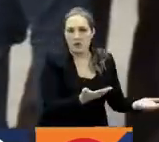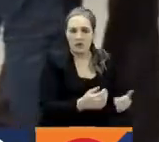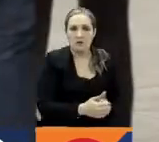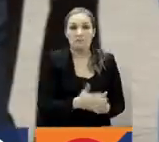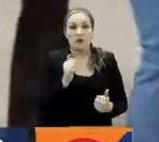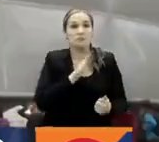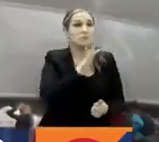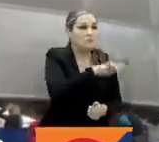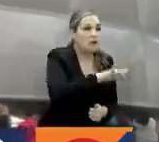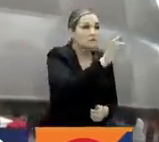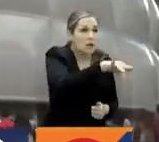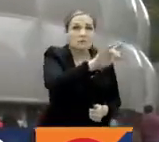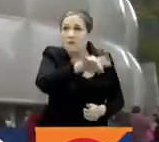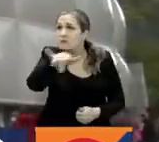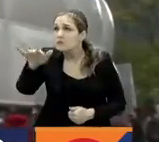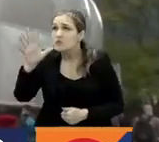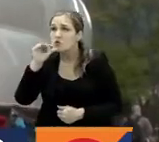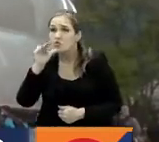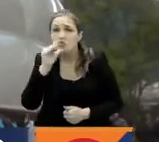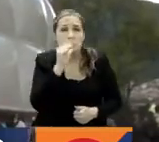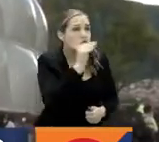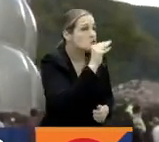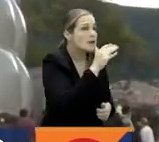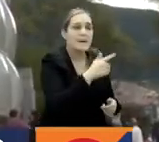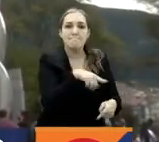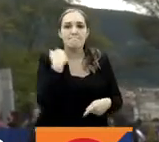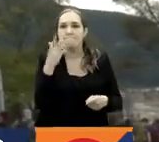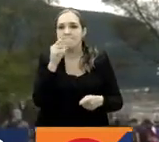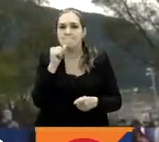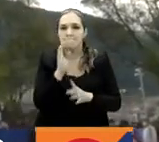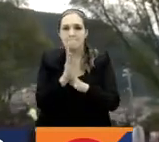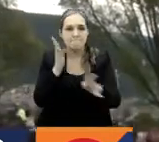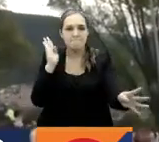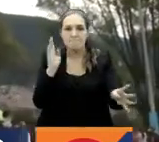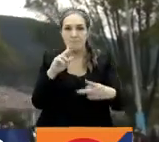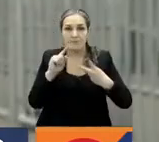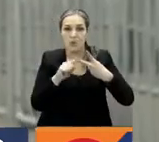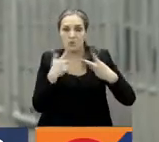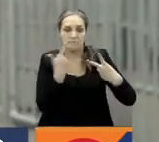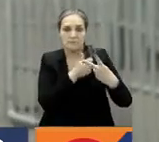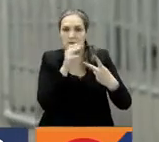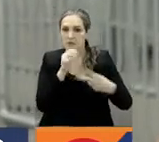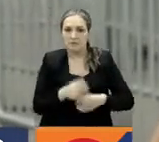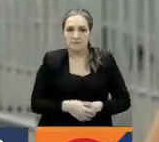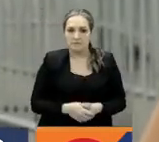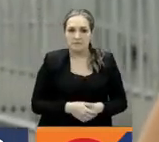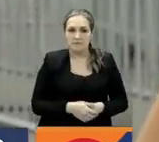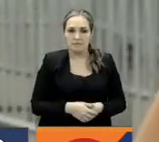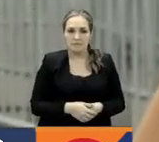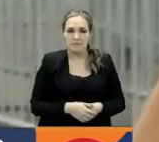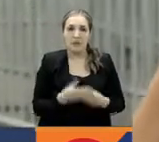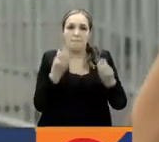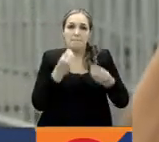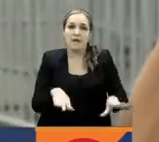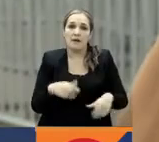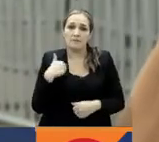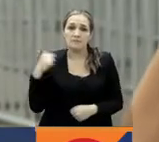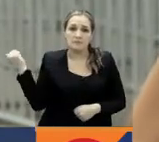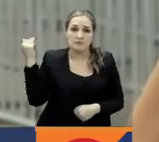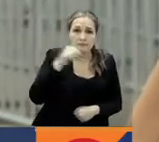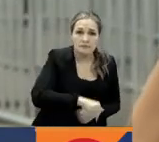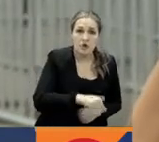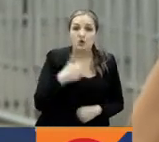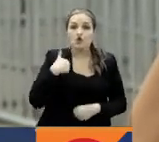y realizar largas filas, pero que al final no han podido recibir la segunda dosis de la farmacéutica. Y ahorita, pues vea, ya perdí la avenida hasta el